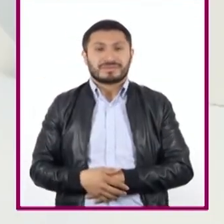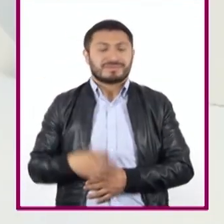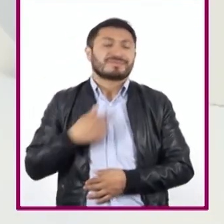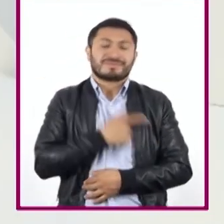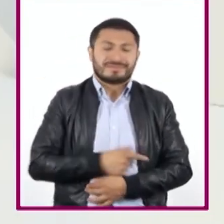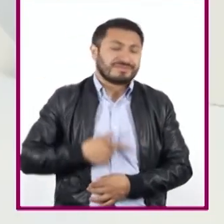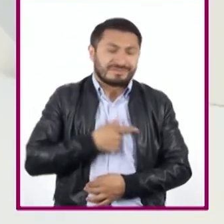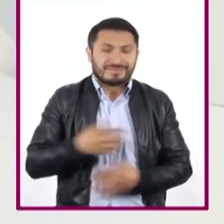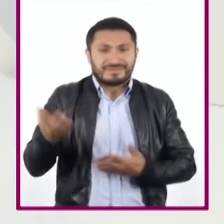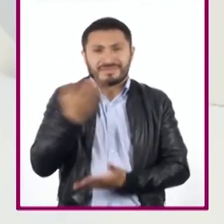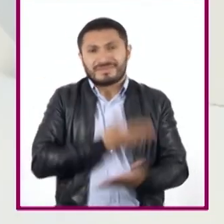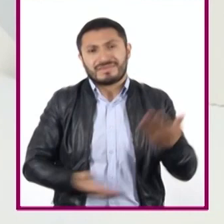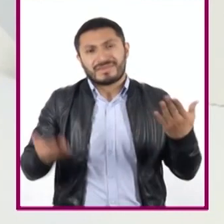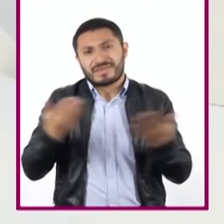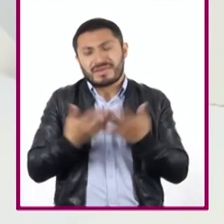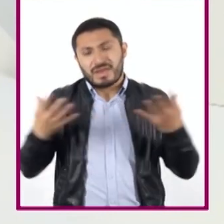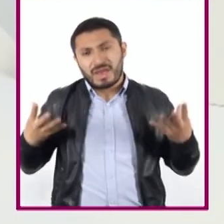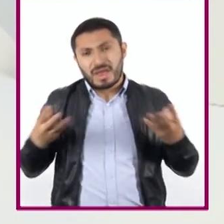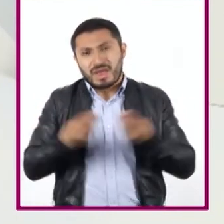compartir este espacio con ustedes.